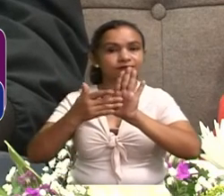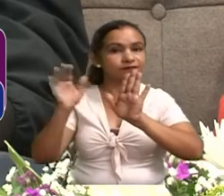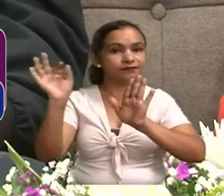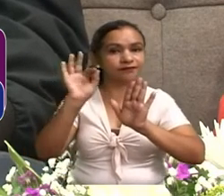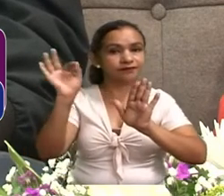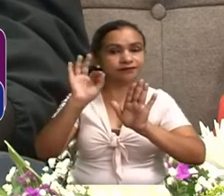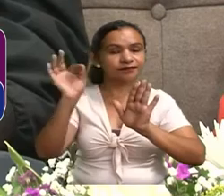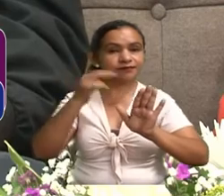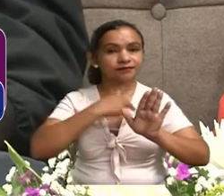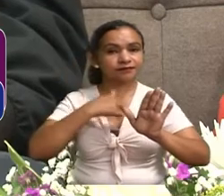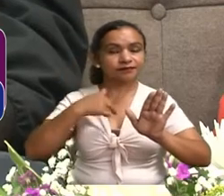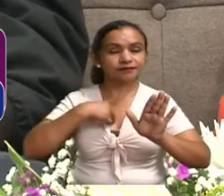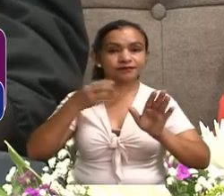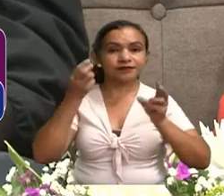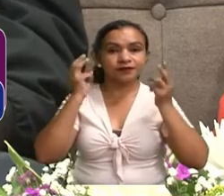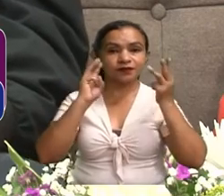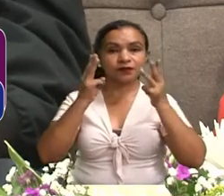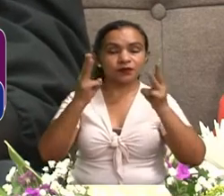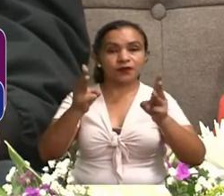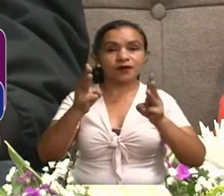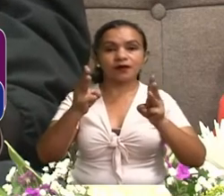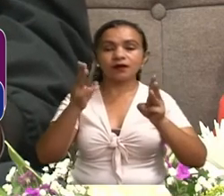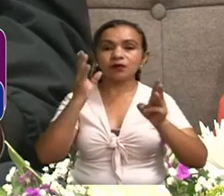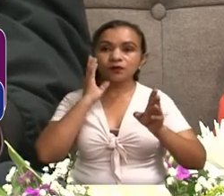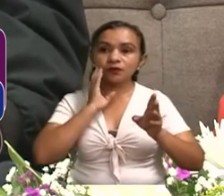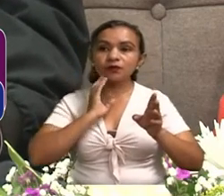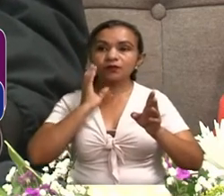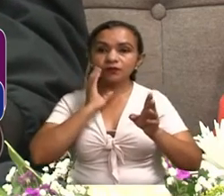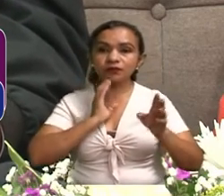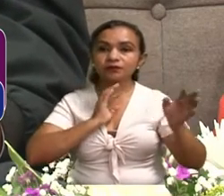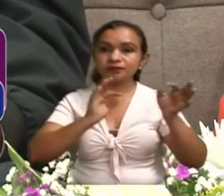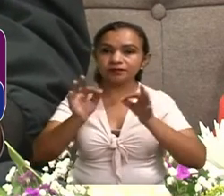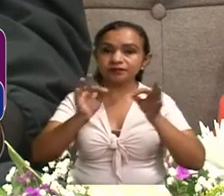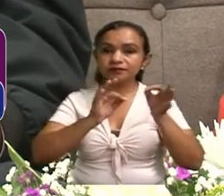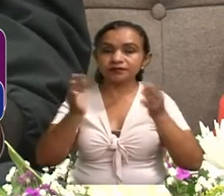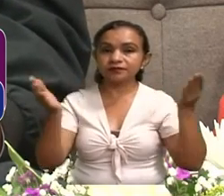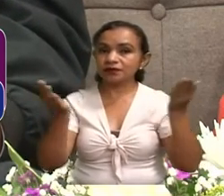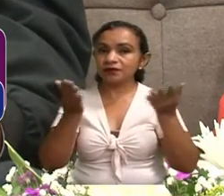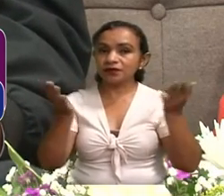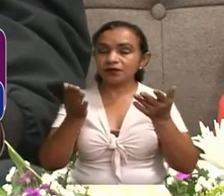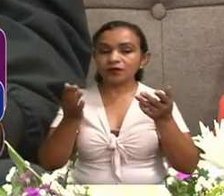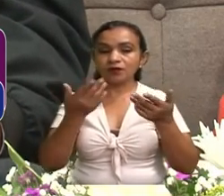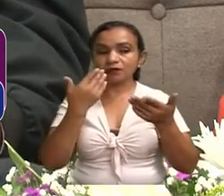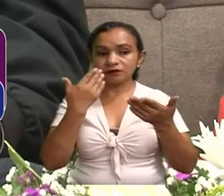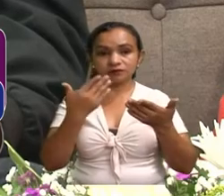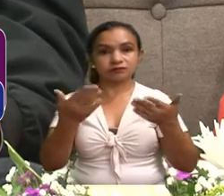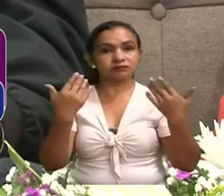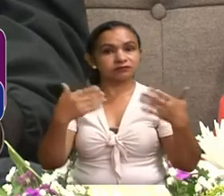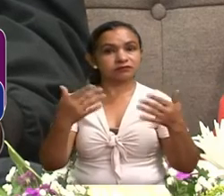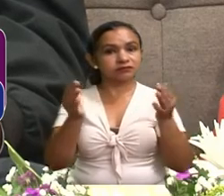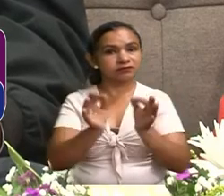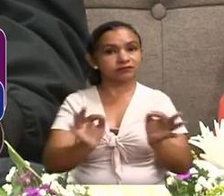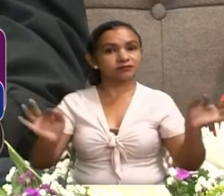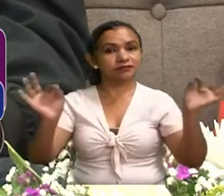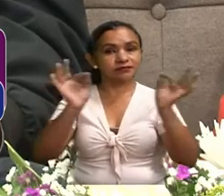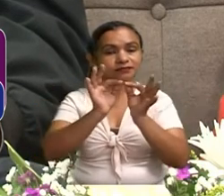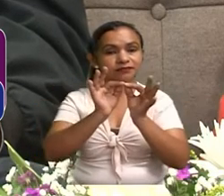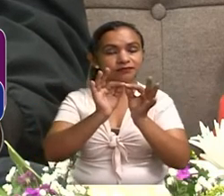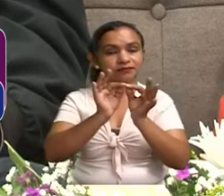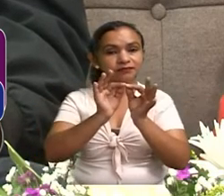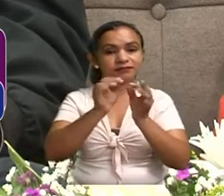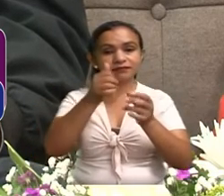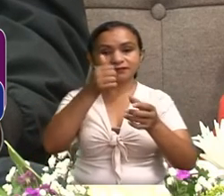que se llevó a cabo en Guaslala. Esa experiencia va a ser dada a conocer como sí. los impactos, pues. Entonces ahí la Unidad Municipal de